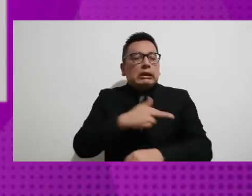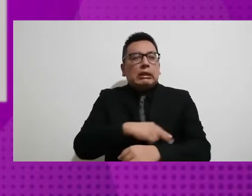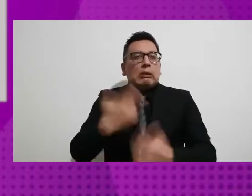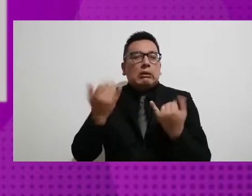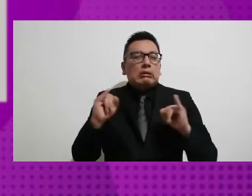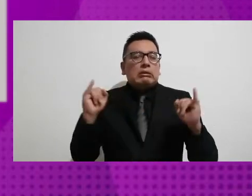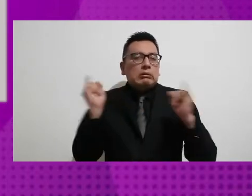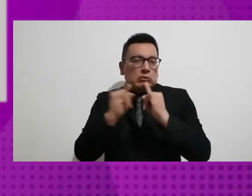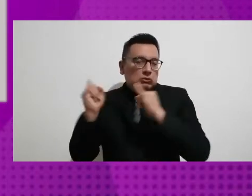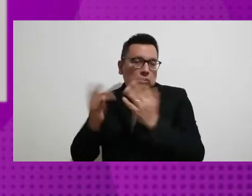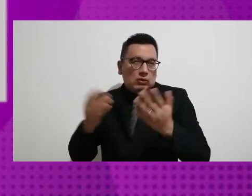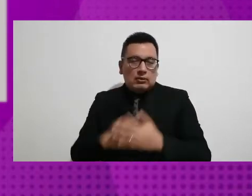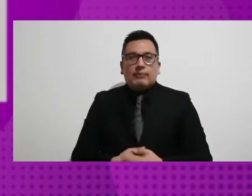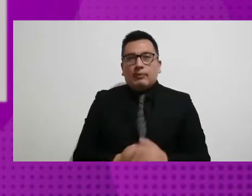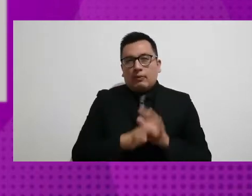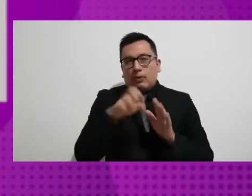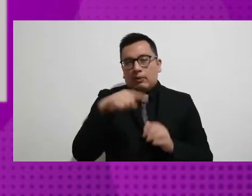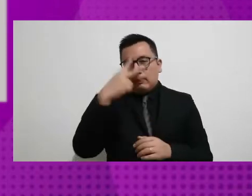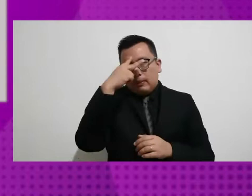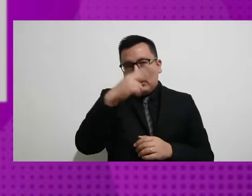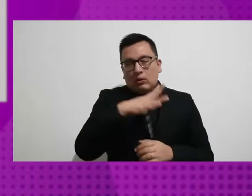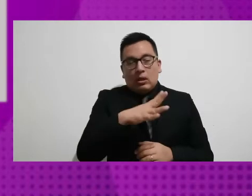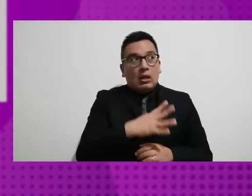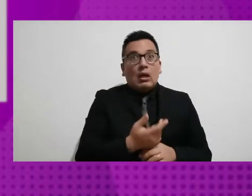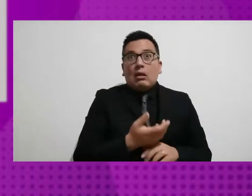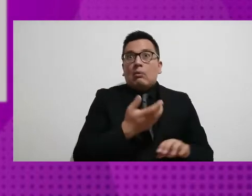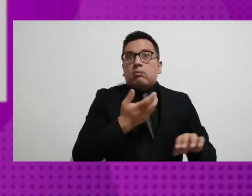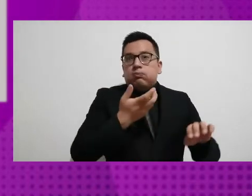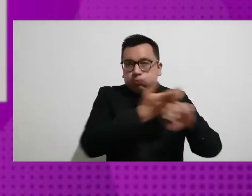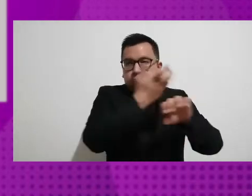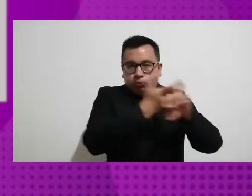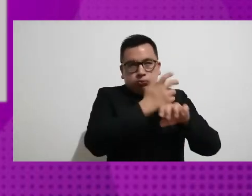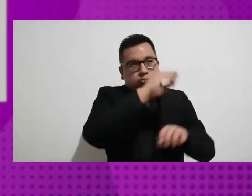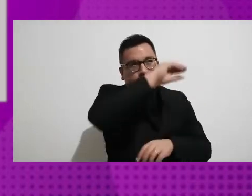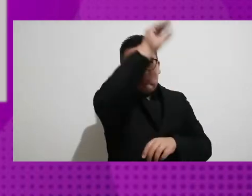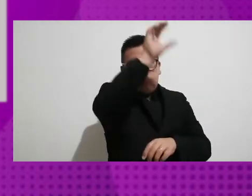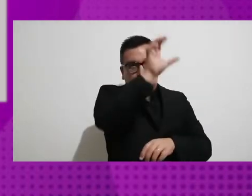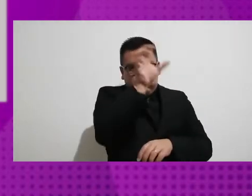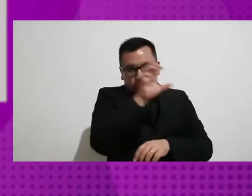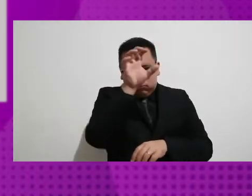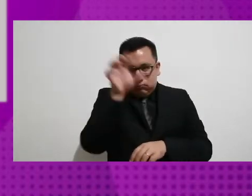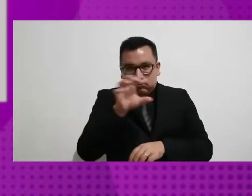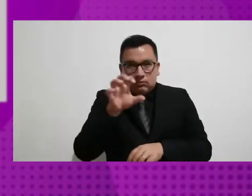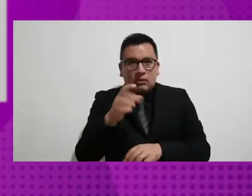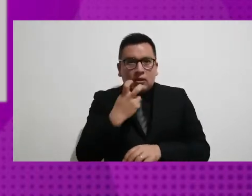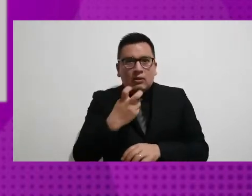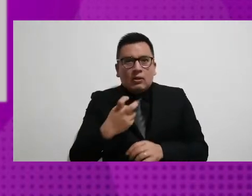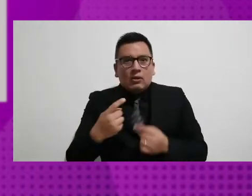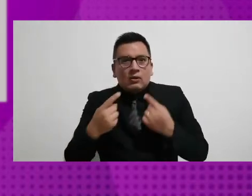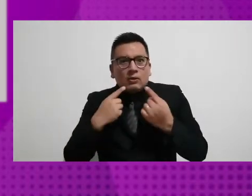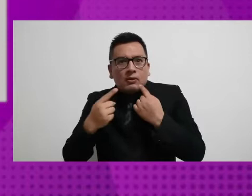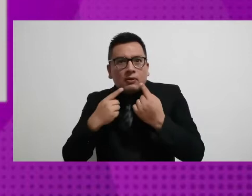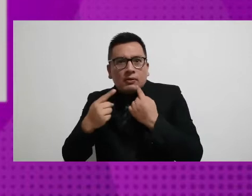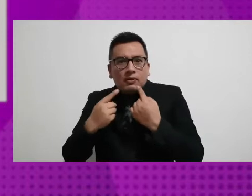caso mexicano, pues entre estados soberanos que decidieron agruparse, que decidieron